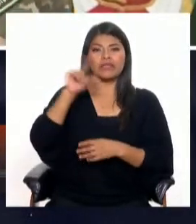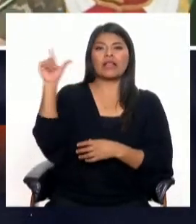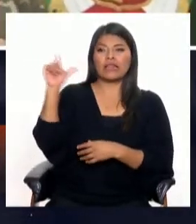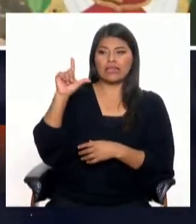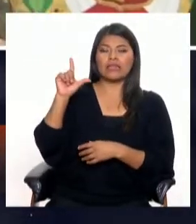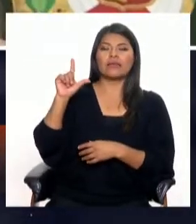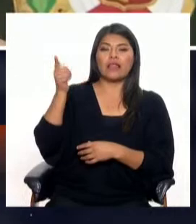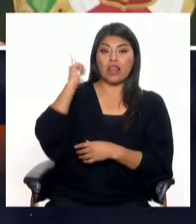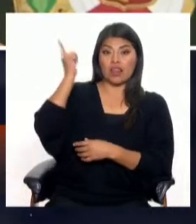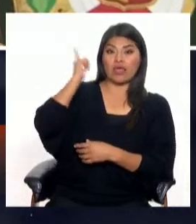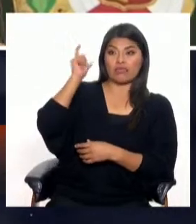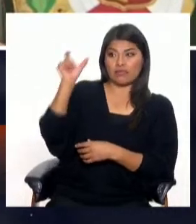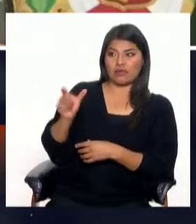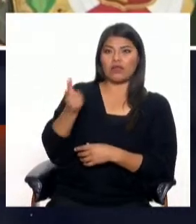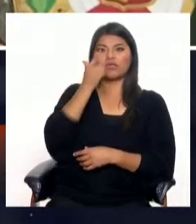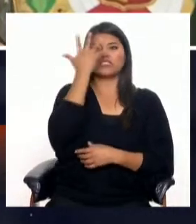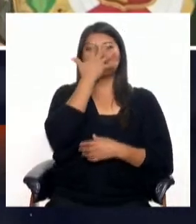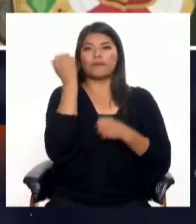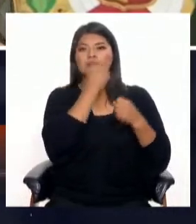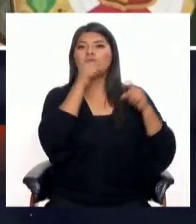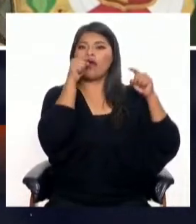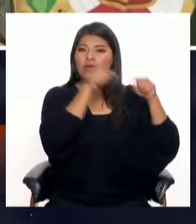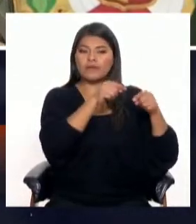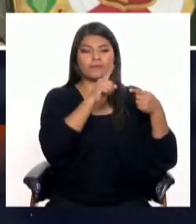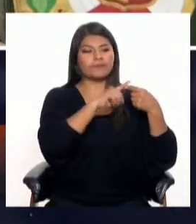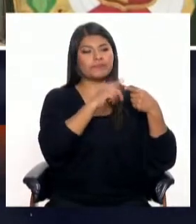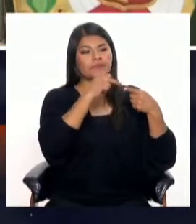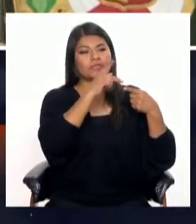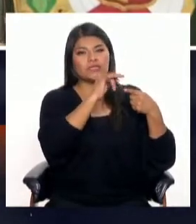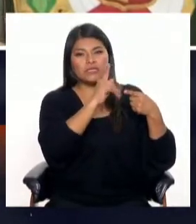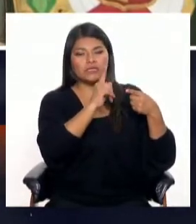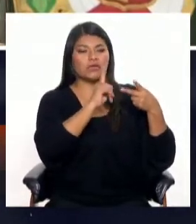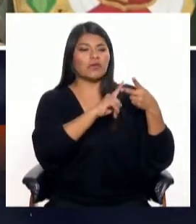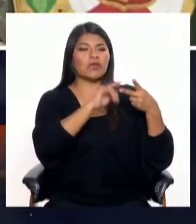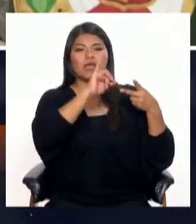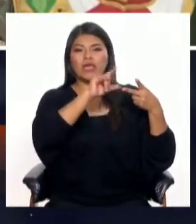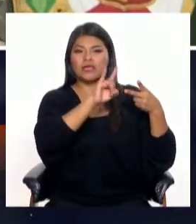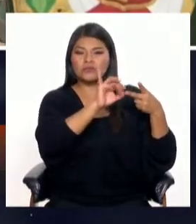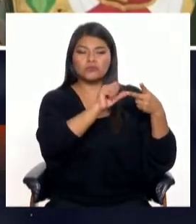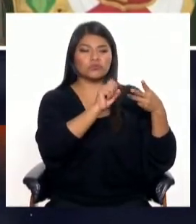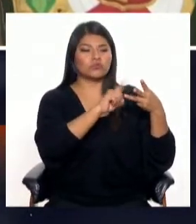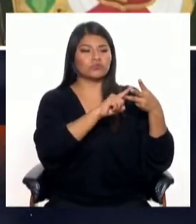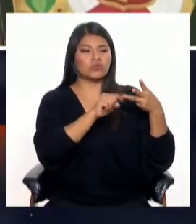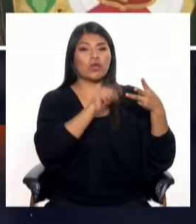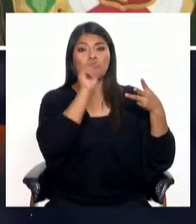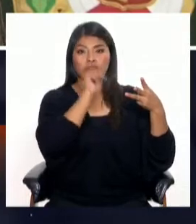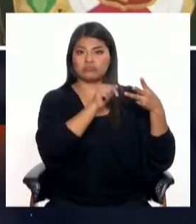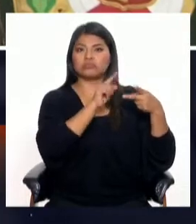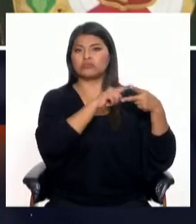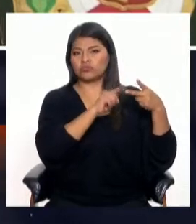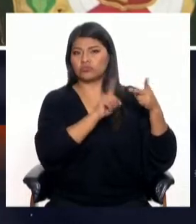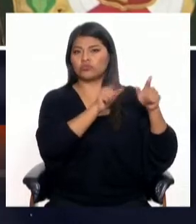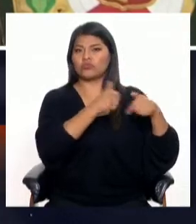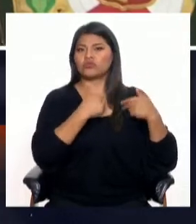en San Martín de Porras, a Quique Guzmán, el cual, bueno, fue hallado en posesión, por ejemplo,